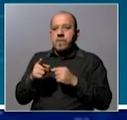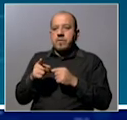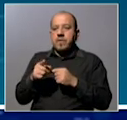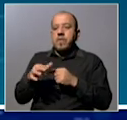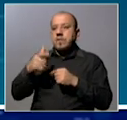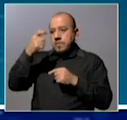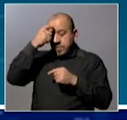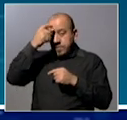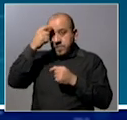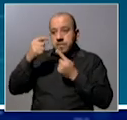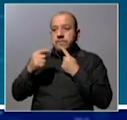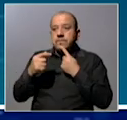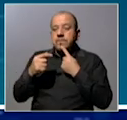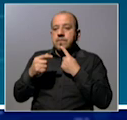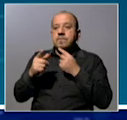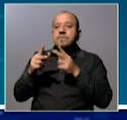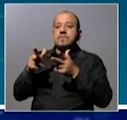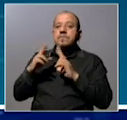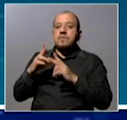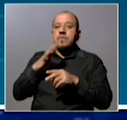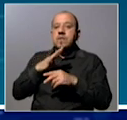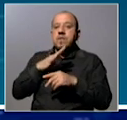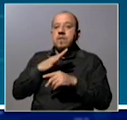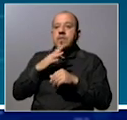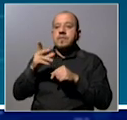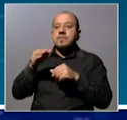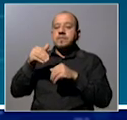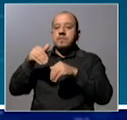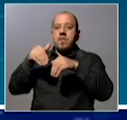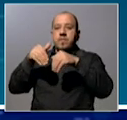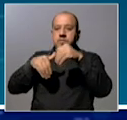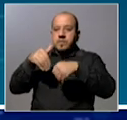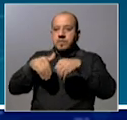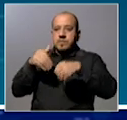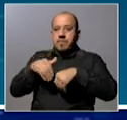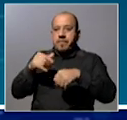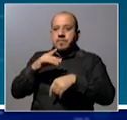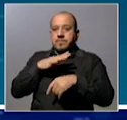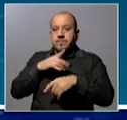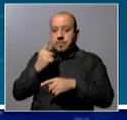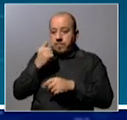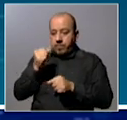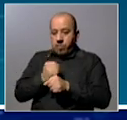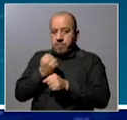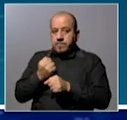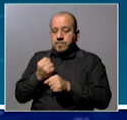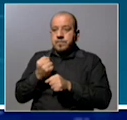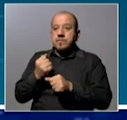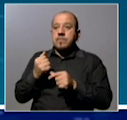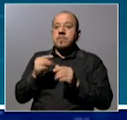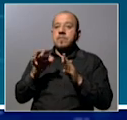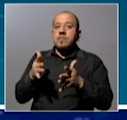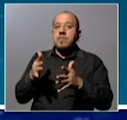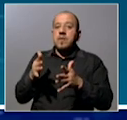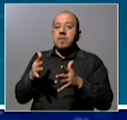y la teoría de los sistemas electorales indica que cuando tenemos una elección de este tipo, donde hay un solo premio en disputa, lo natural es